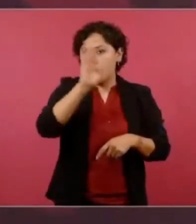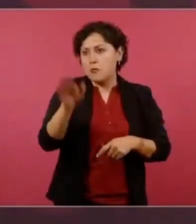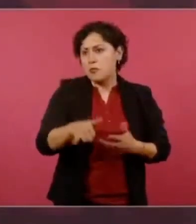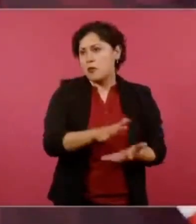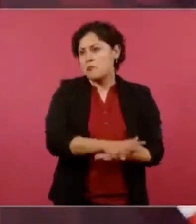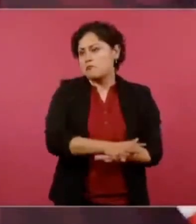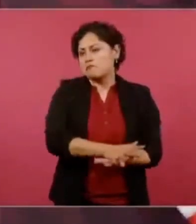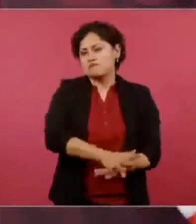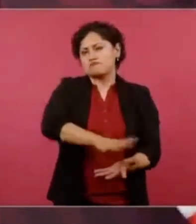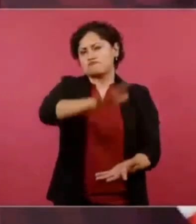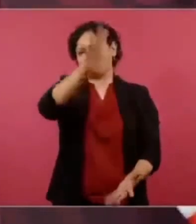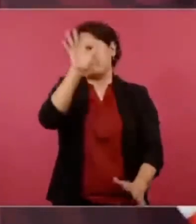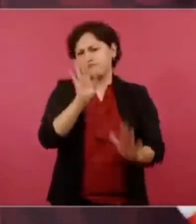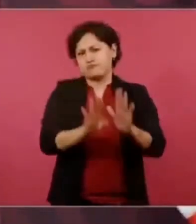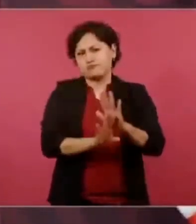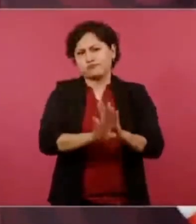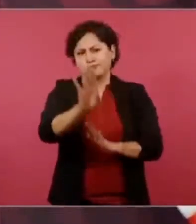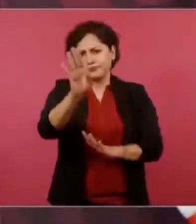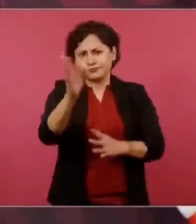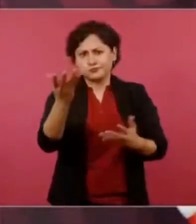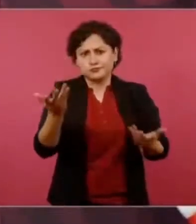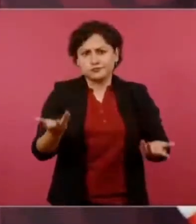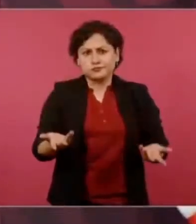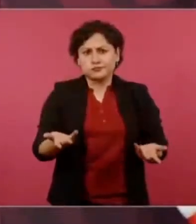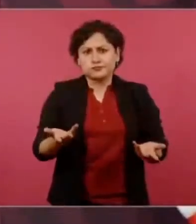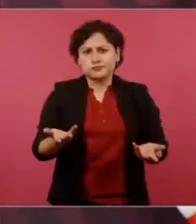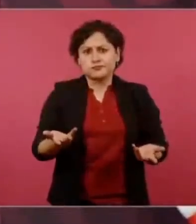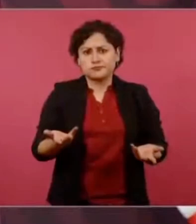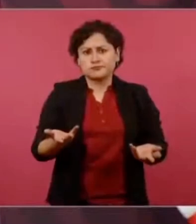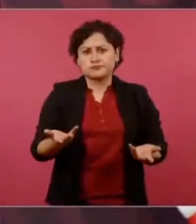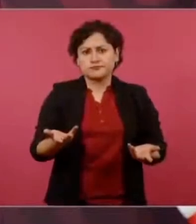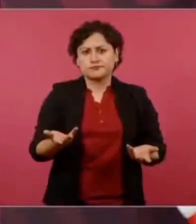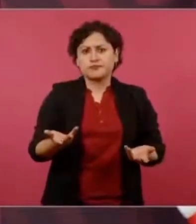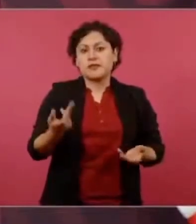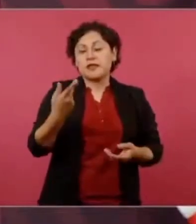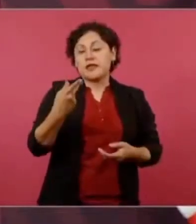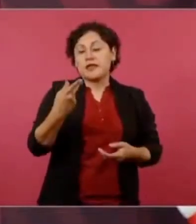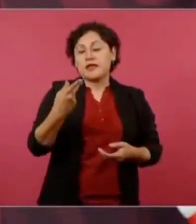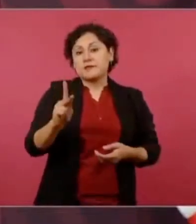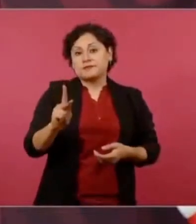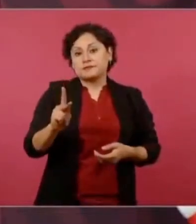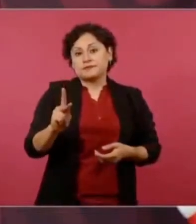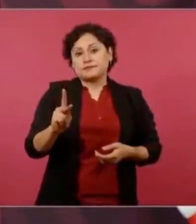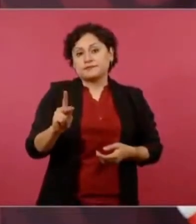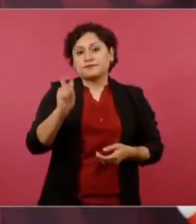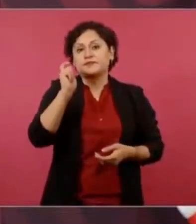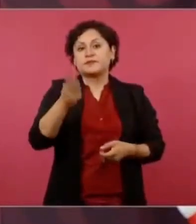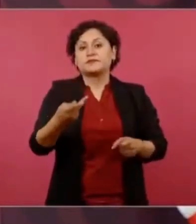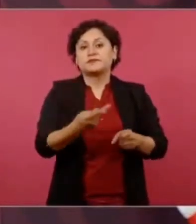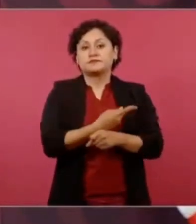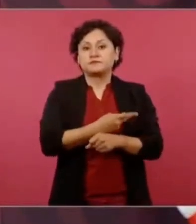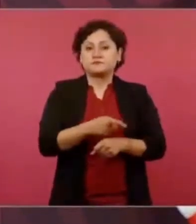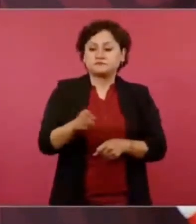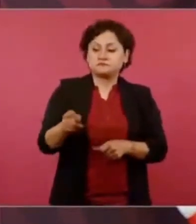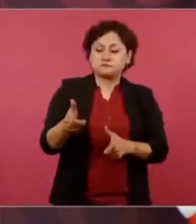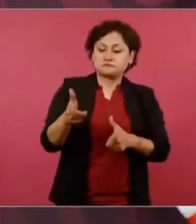cuando apostaron a rematar a heridos